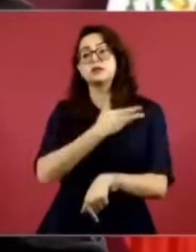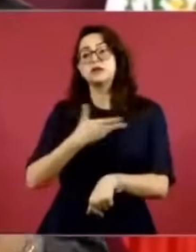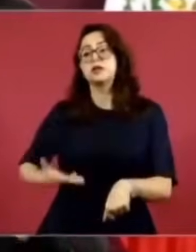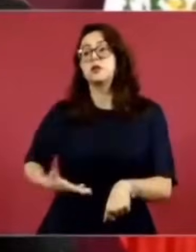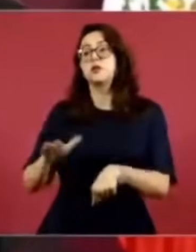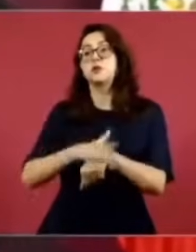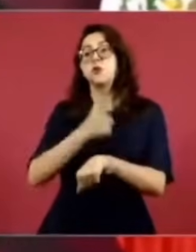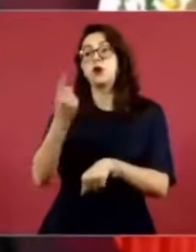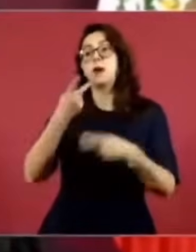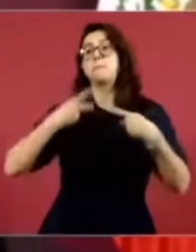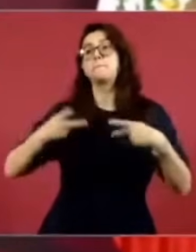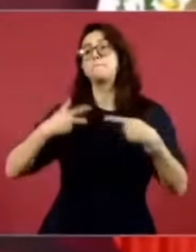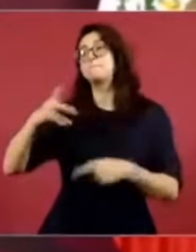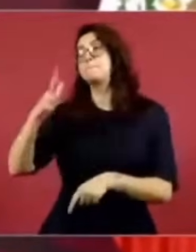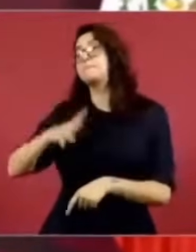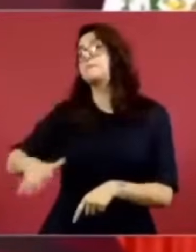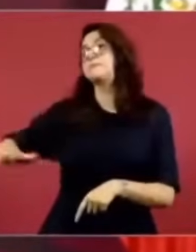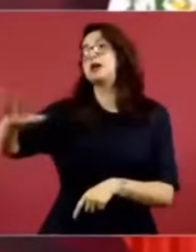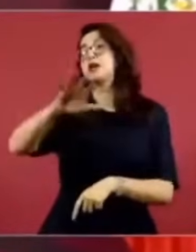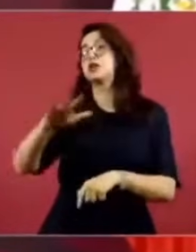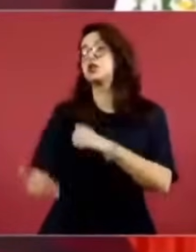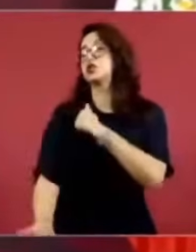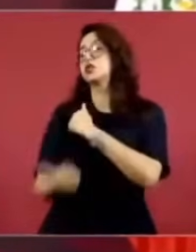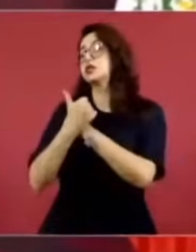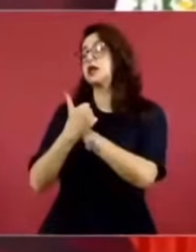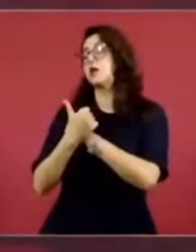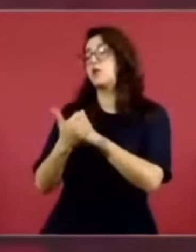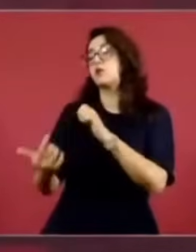porque iban las fuerzas vivas,